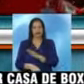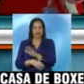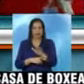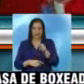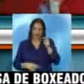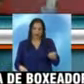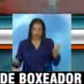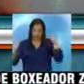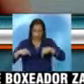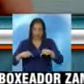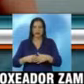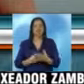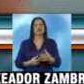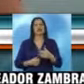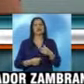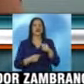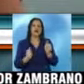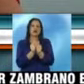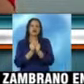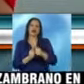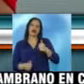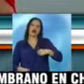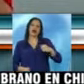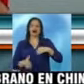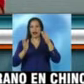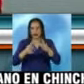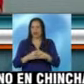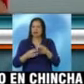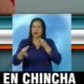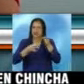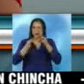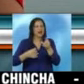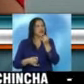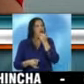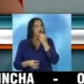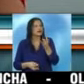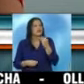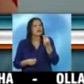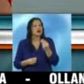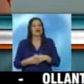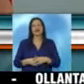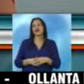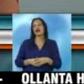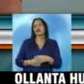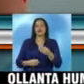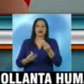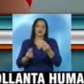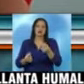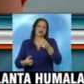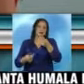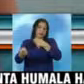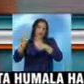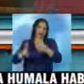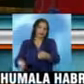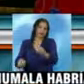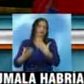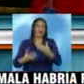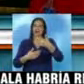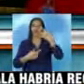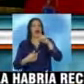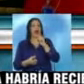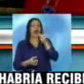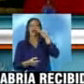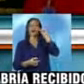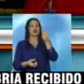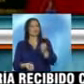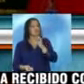Sí, aquí estamos justamente ya con el alcalde, acá Guillermo Fernández, para que nos expliquen, ¿no? ¿Qué es lo que ha pasado allá? Porque lo que dicen los comerciantes es de que a ellos no se les avisó